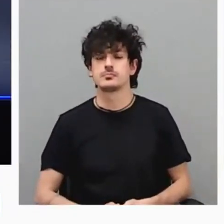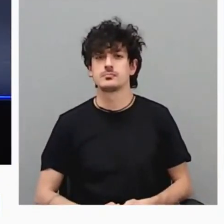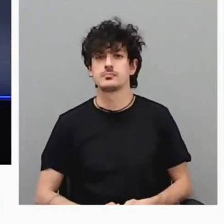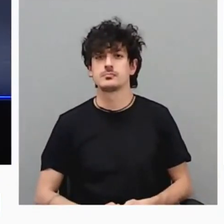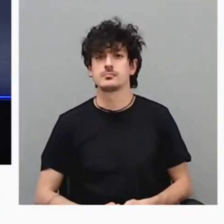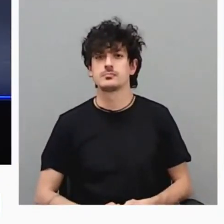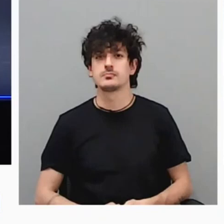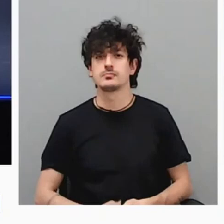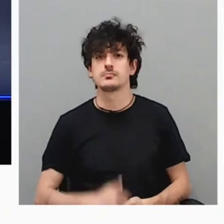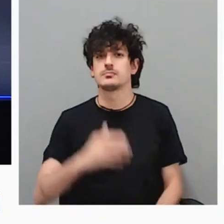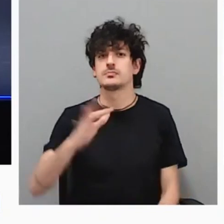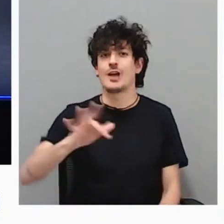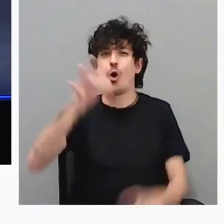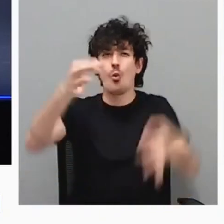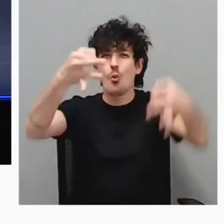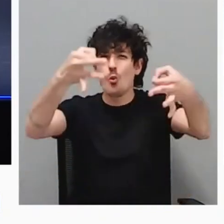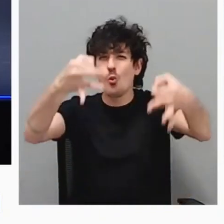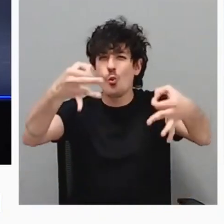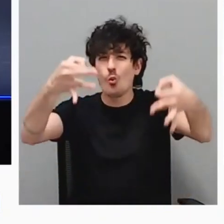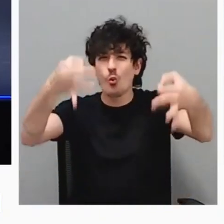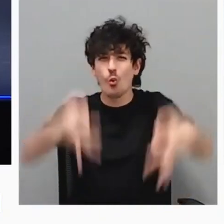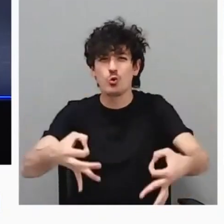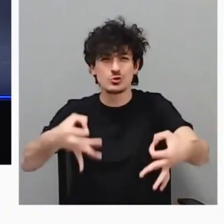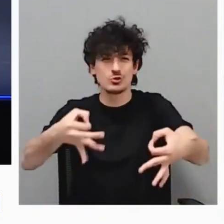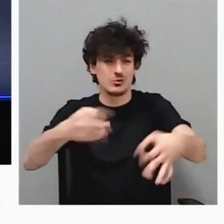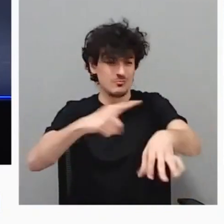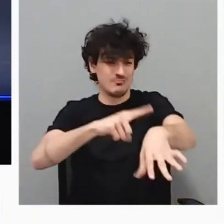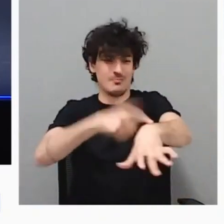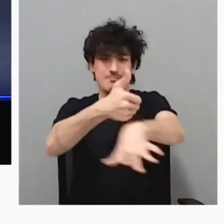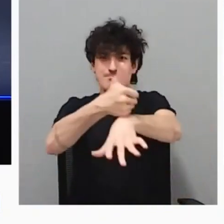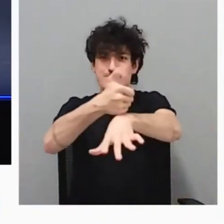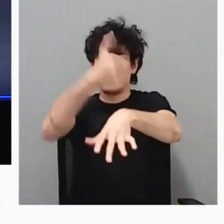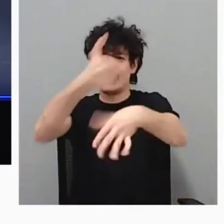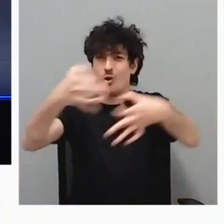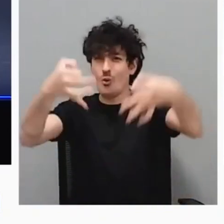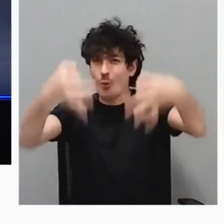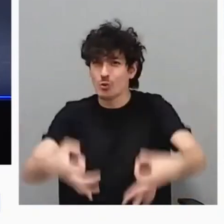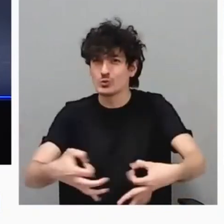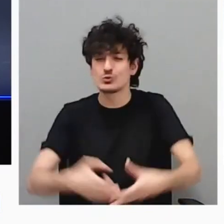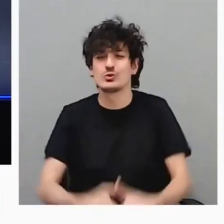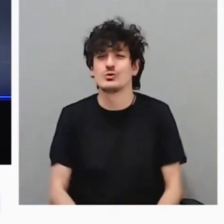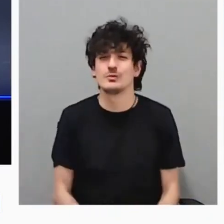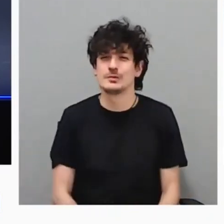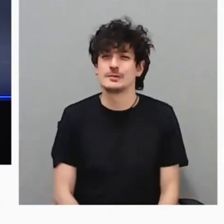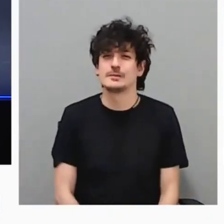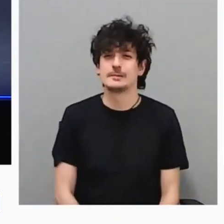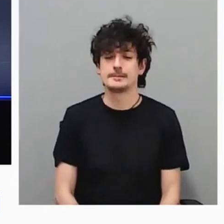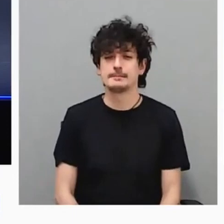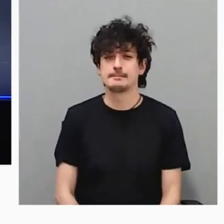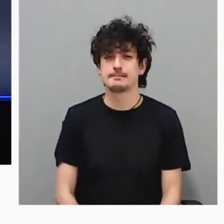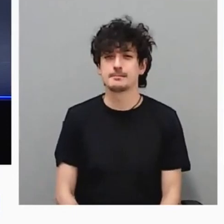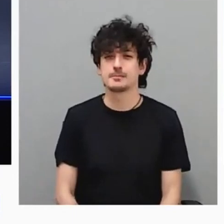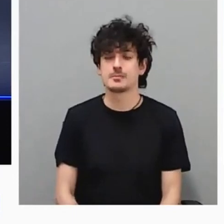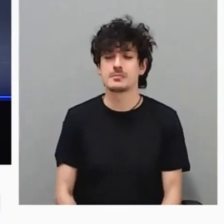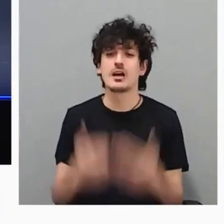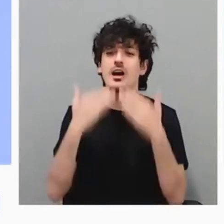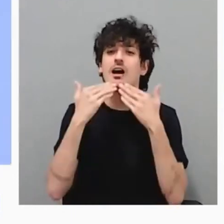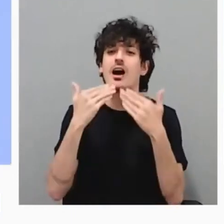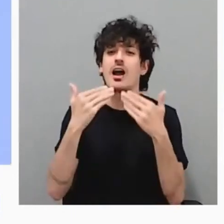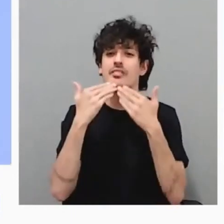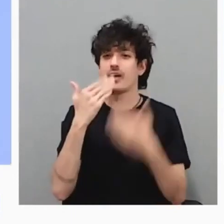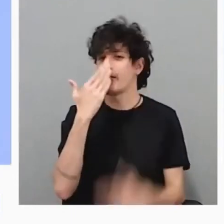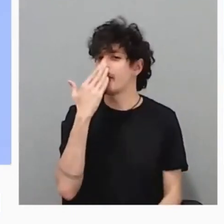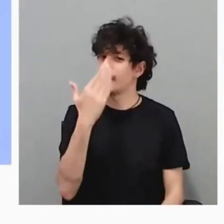justo estaba mirando el reloj y justo ha sido el tiempo. Muchas gracias de verdad a los